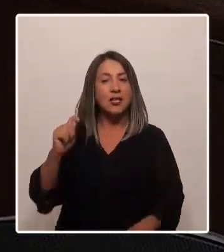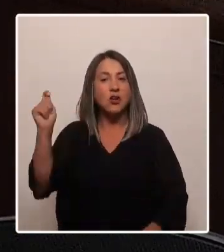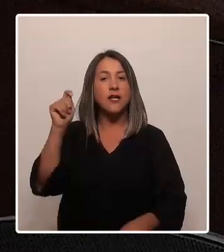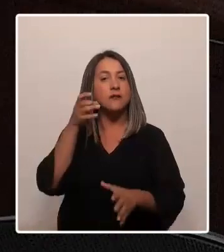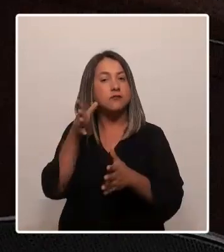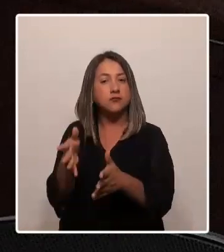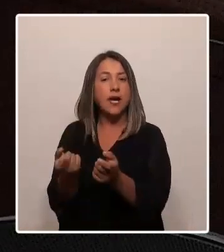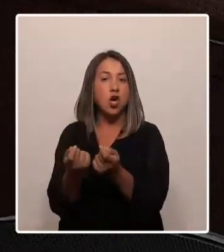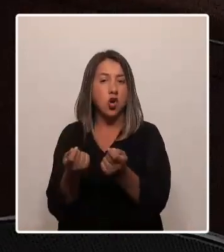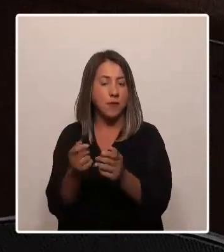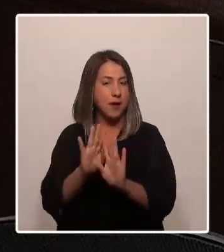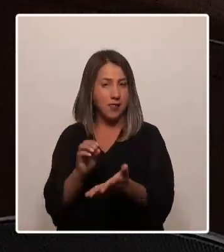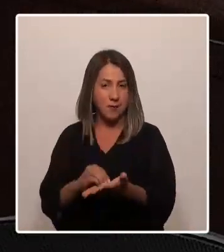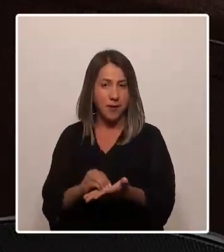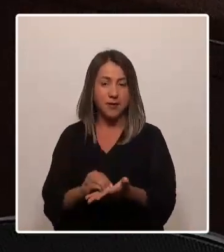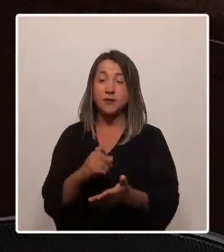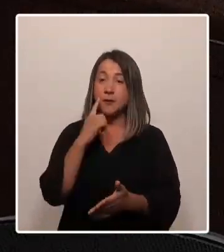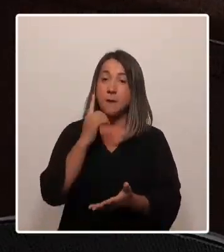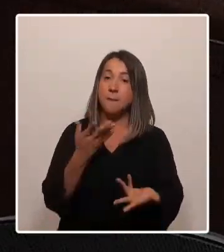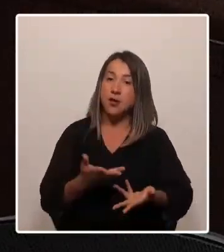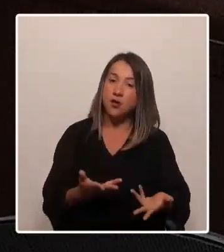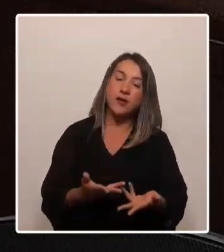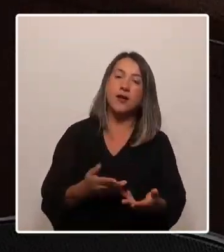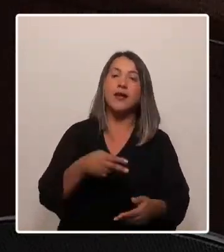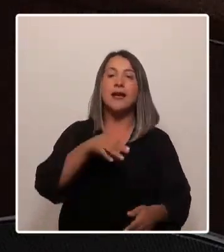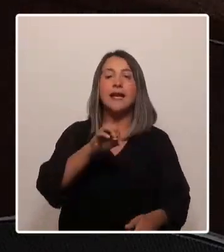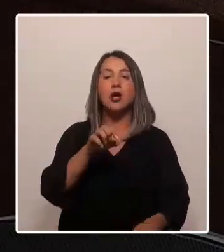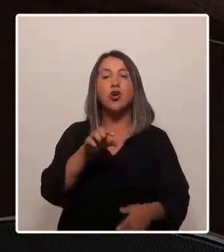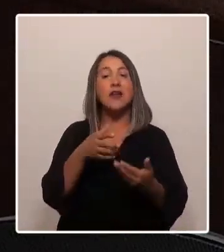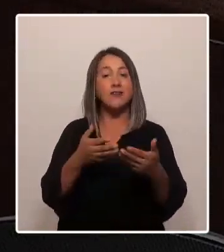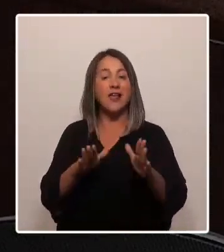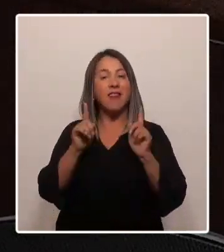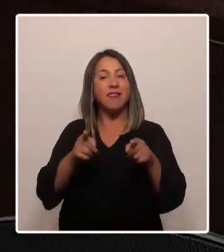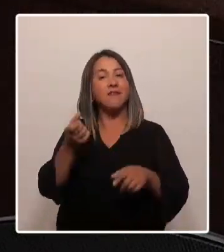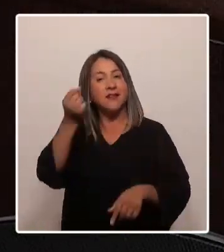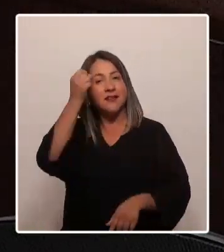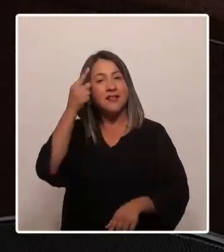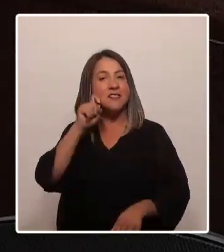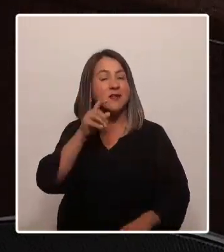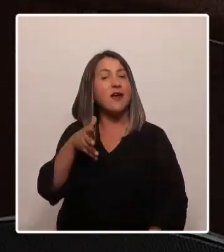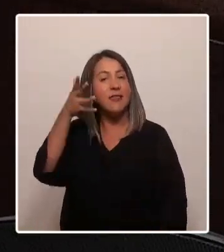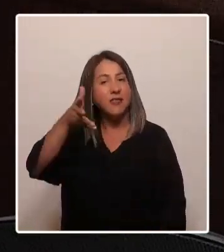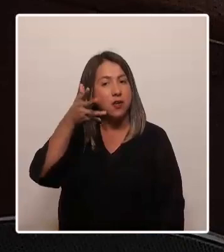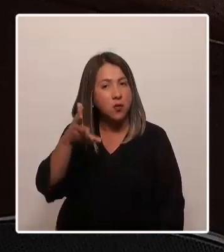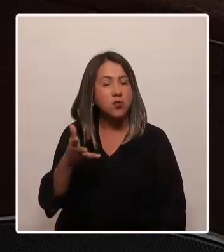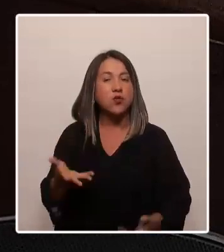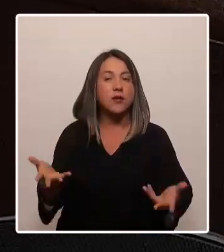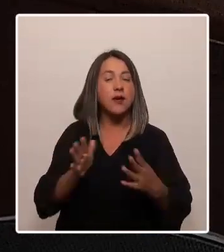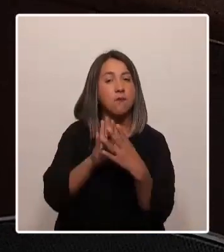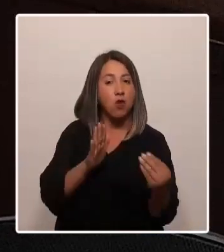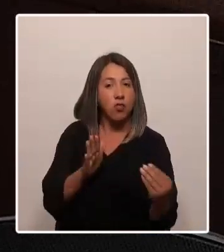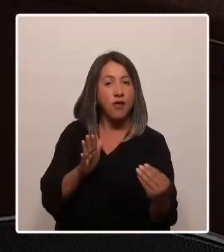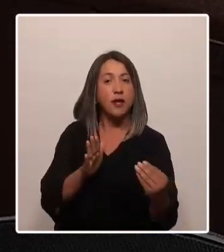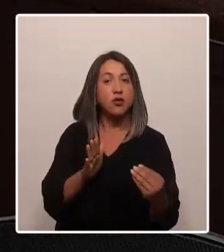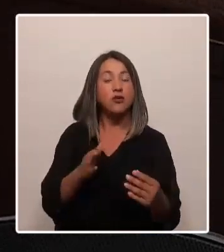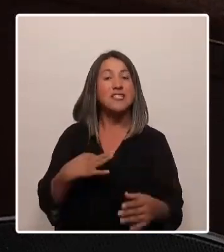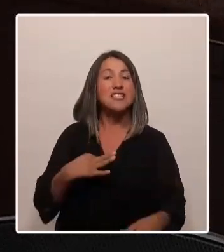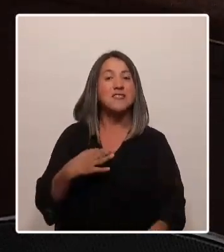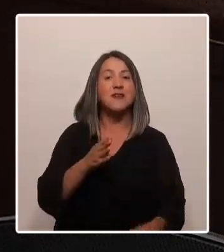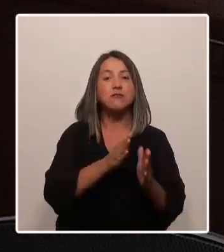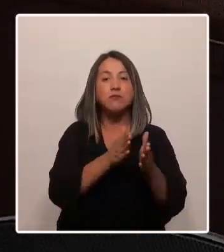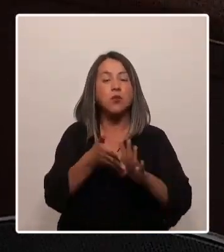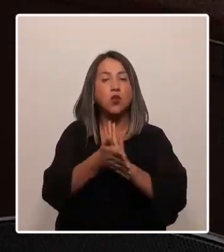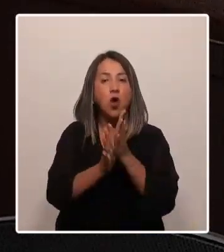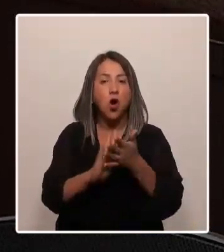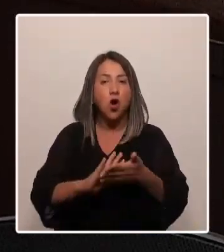más allá de ello, el neoliberalismo debe ser comprendido como el discurso hegemónico de un modelo civilizatorio, como una extraordinaria